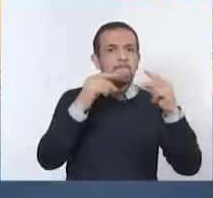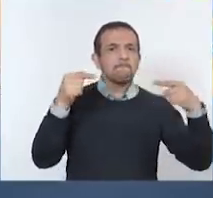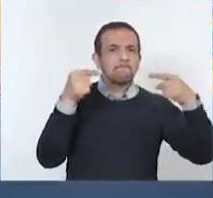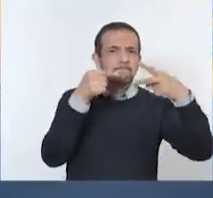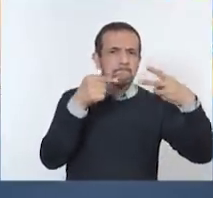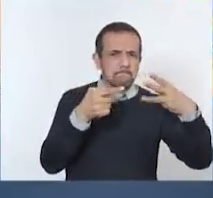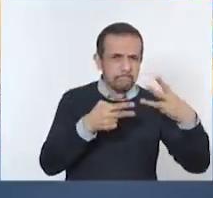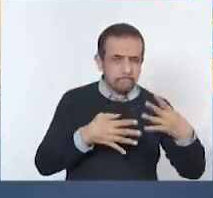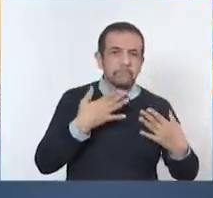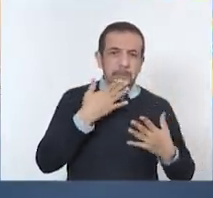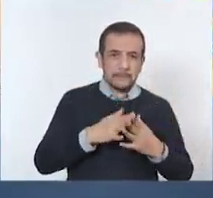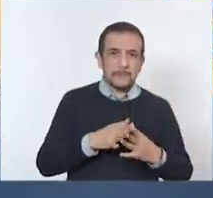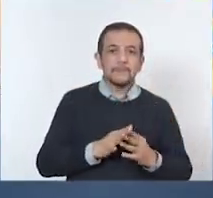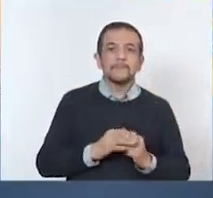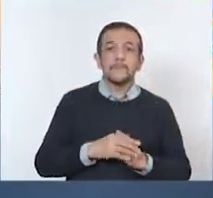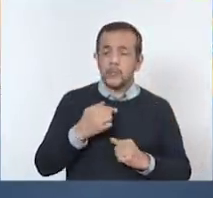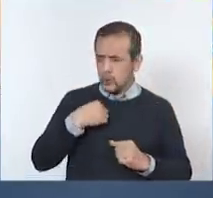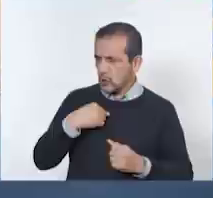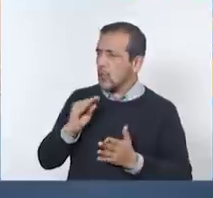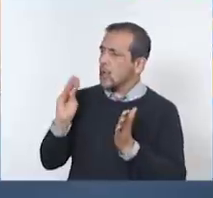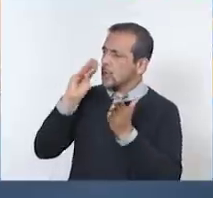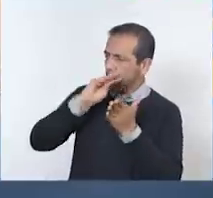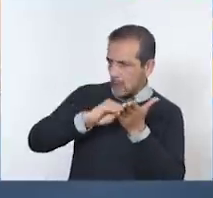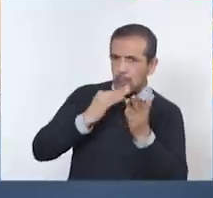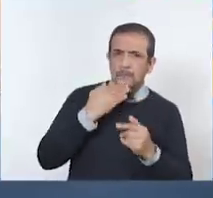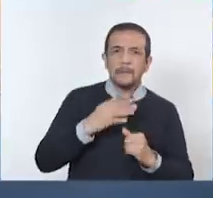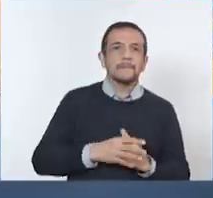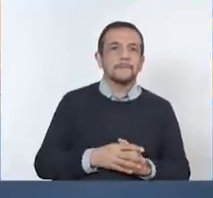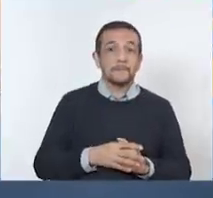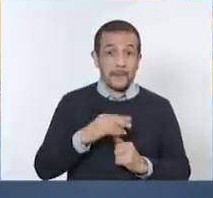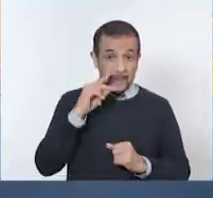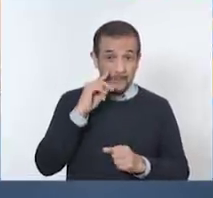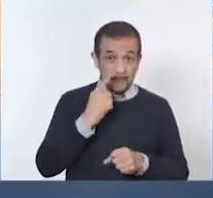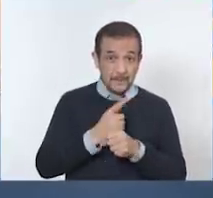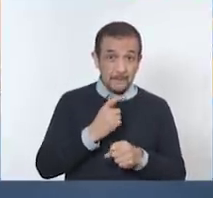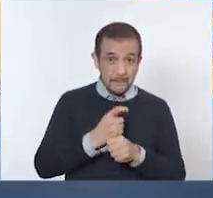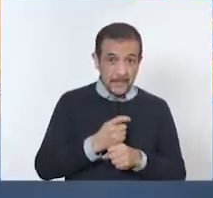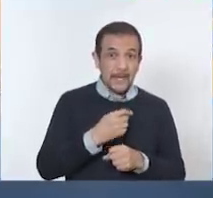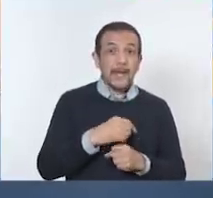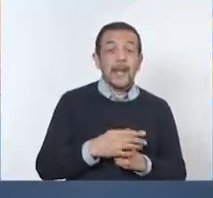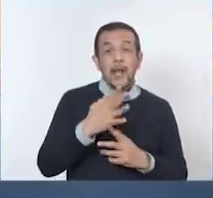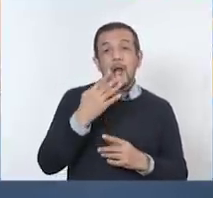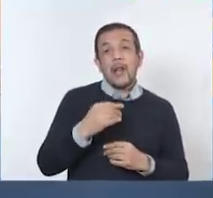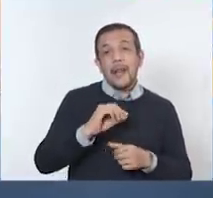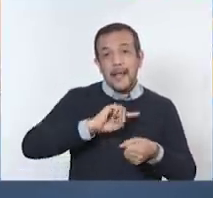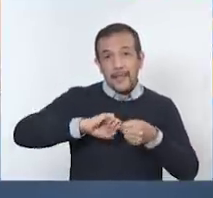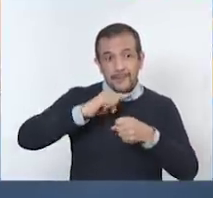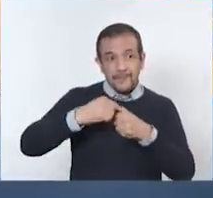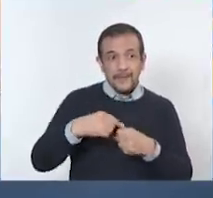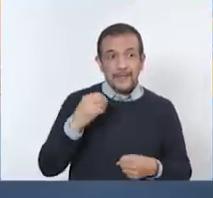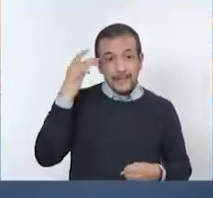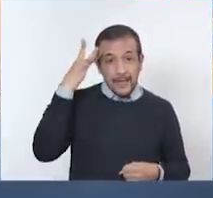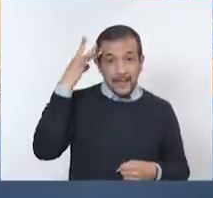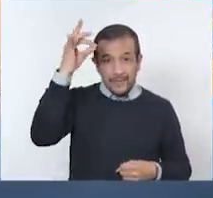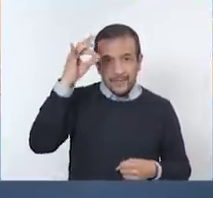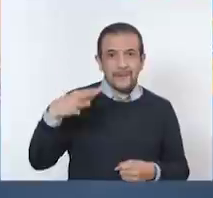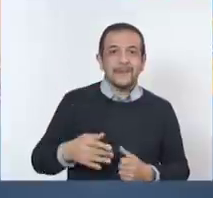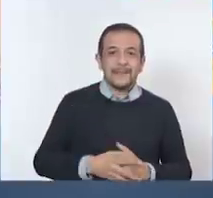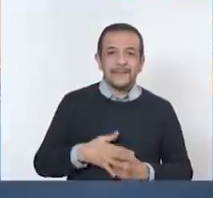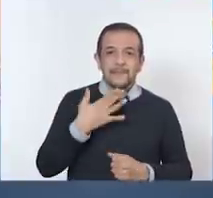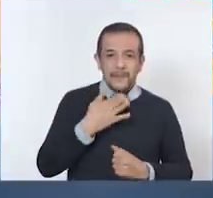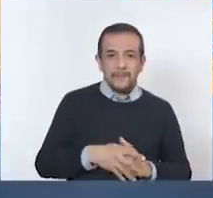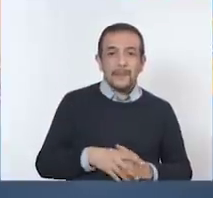parece perfecto. Yo las voy poniendo donde corresponde. Muy bien. Pues entonces vamos a ver la primera adivinanza que dice así. Ok.